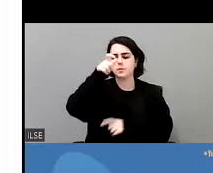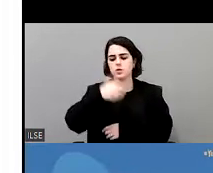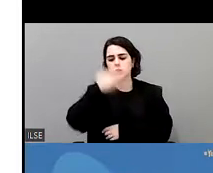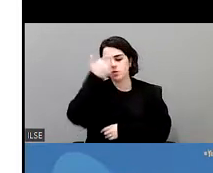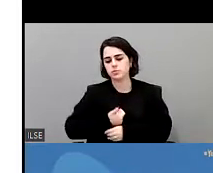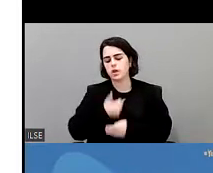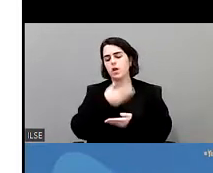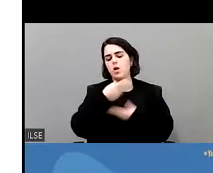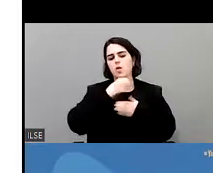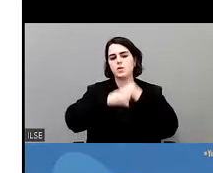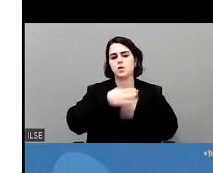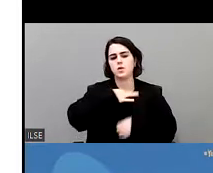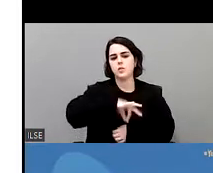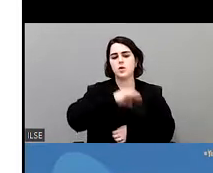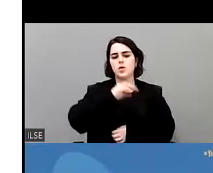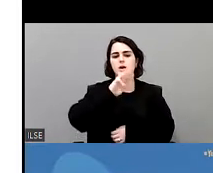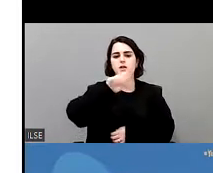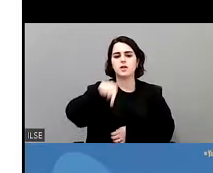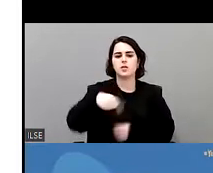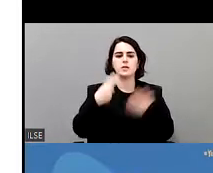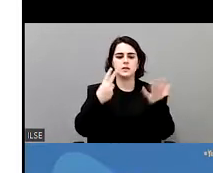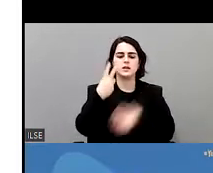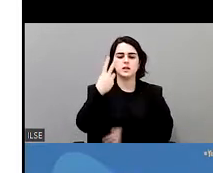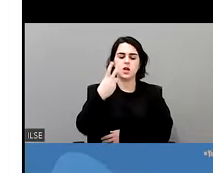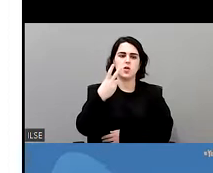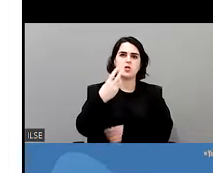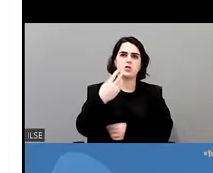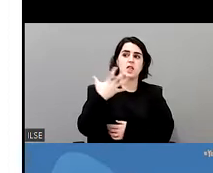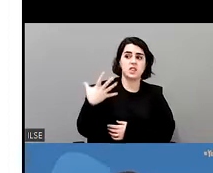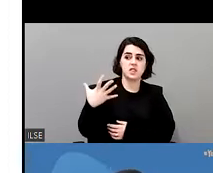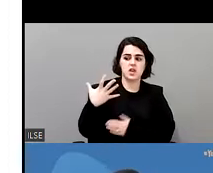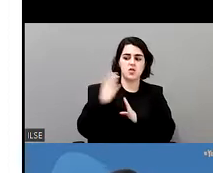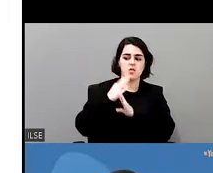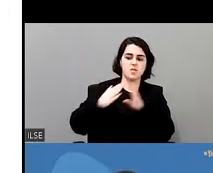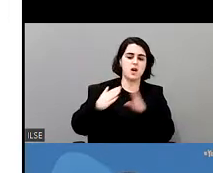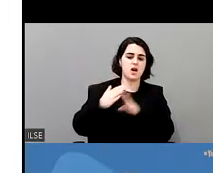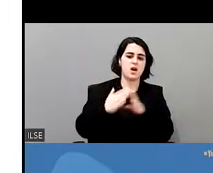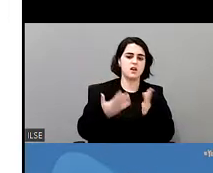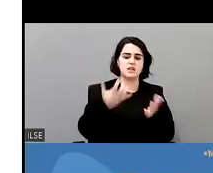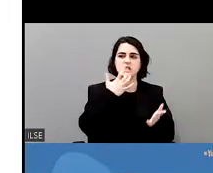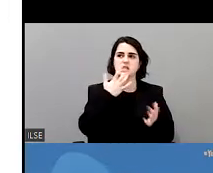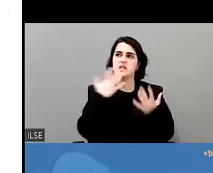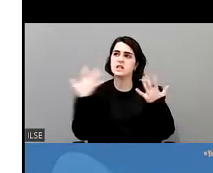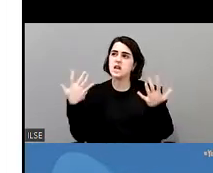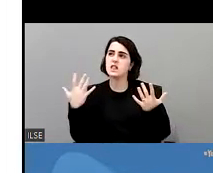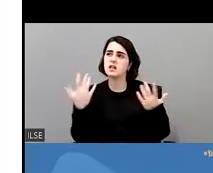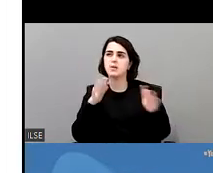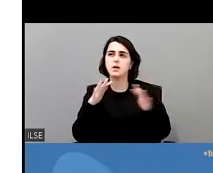lo han valorado con un 3,72 sobre 5, lo que vendría siendo, si puntuáramos sobre 10,